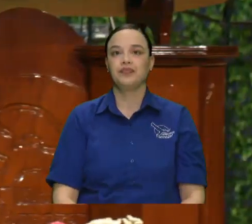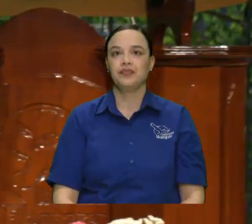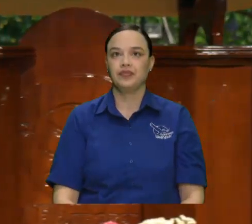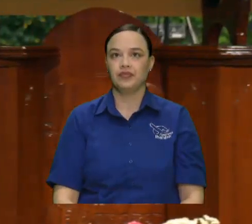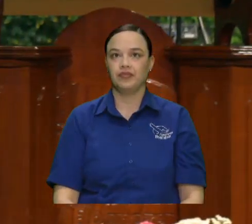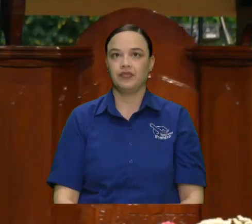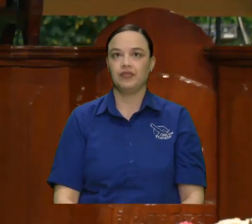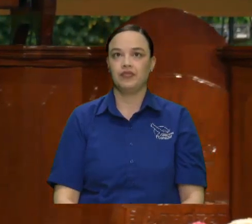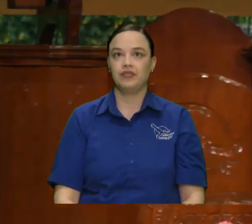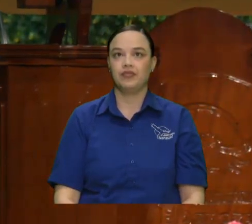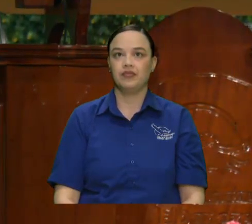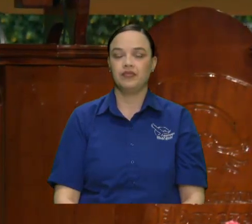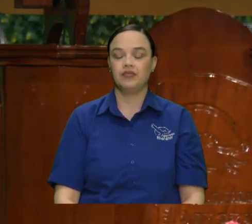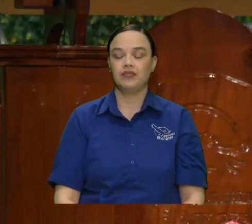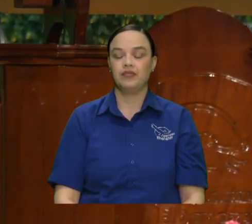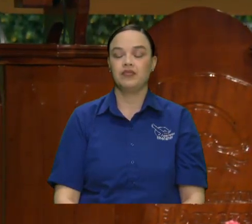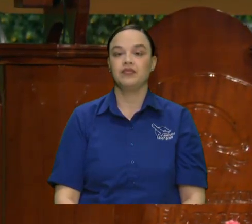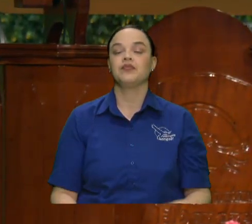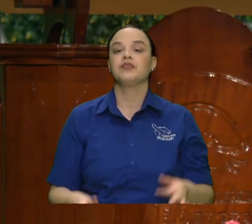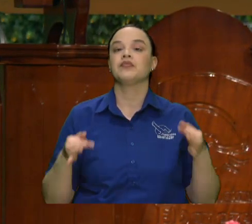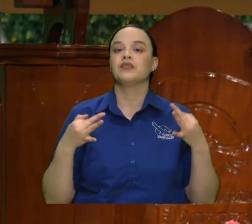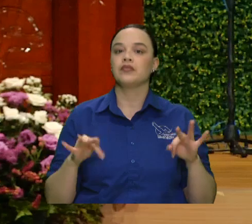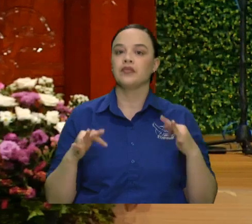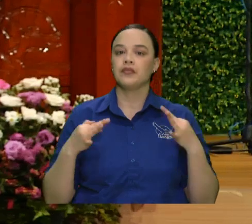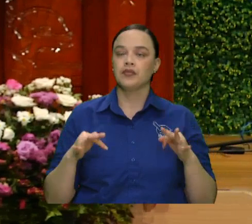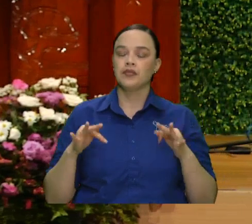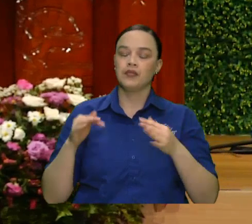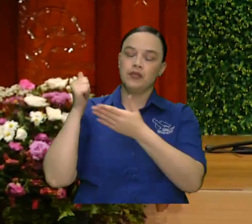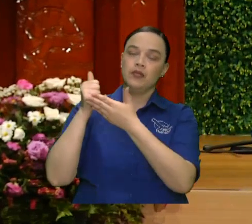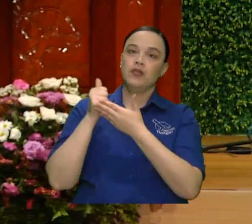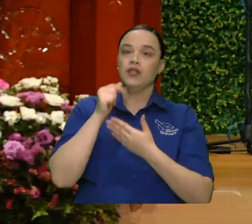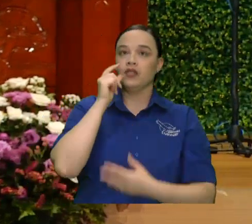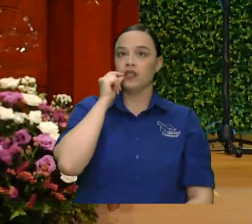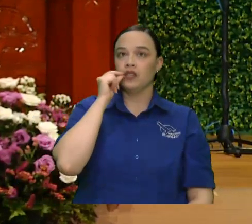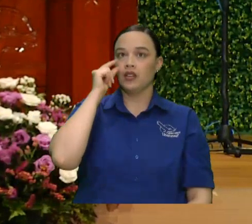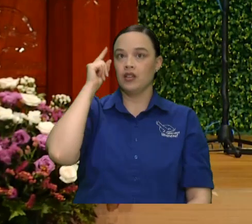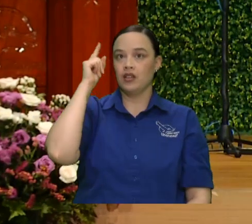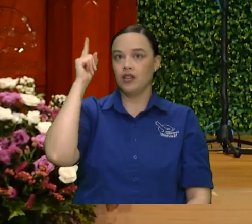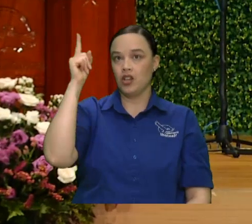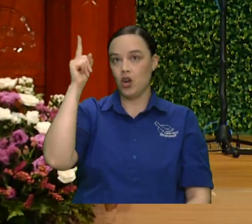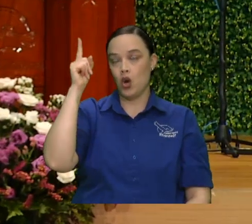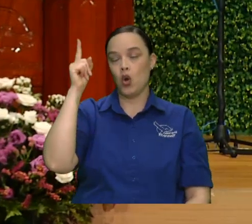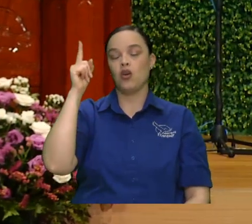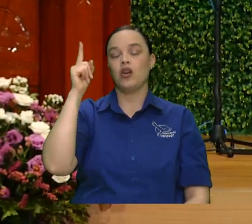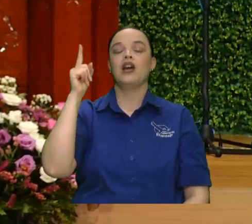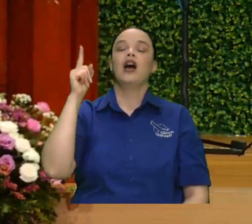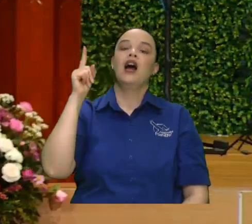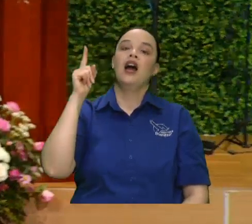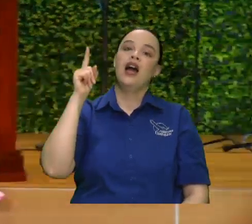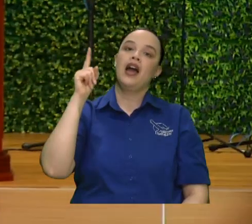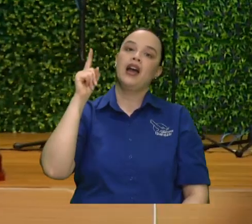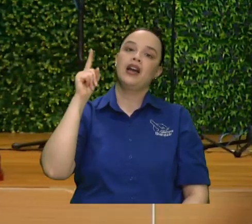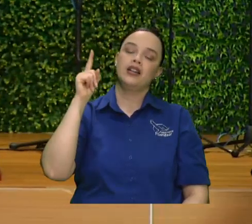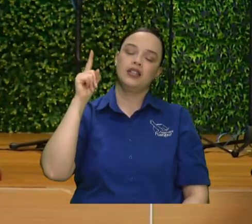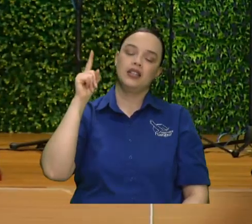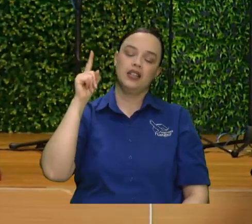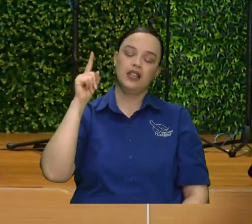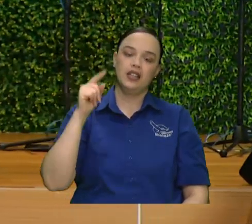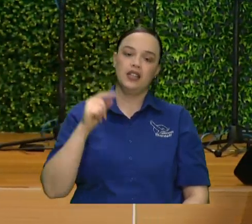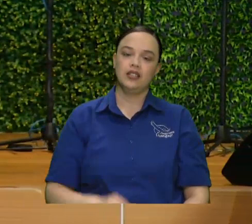vamos a tratar con la ayuda del señor de tocar un tema que da continuidad a varios temas que nuestro apóstol y